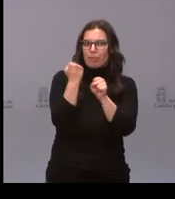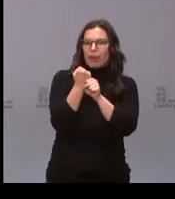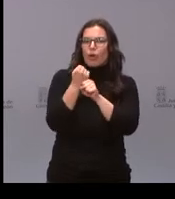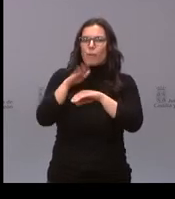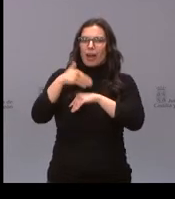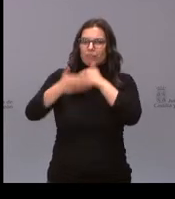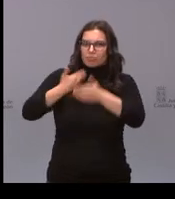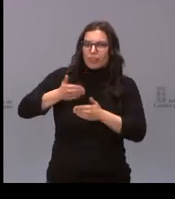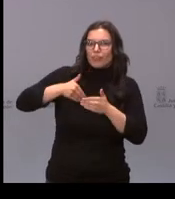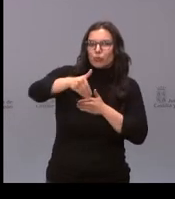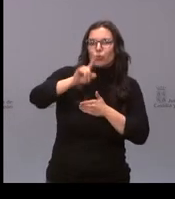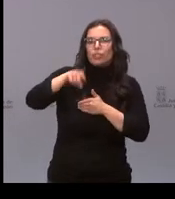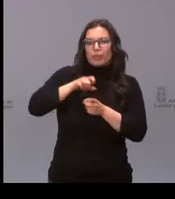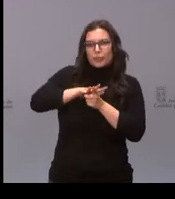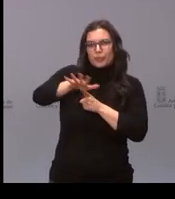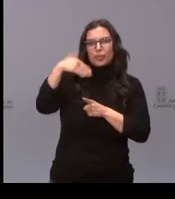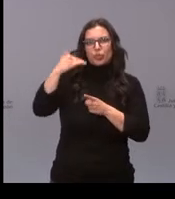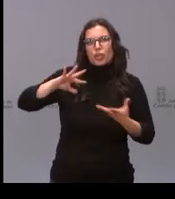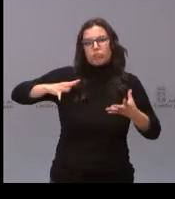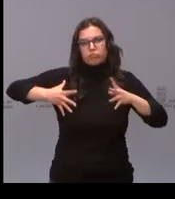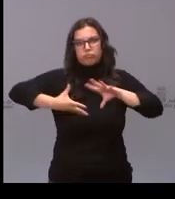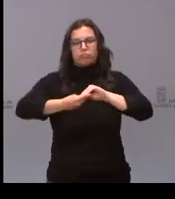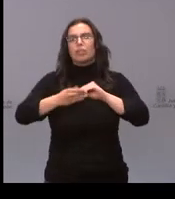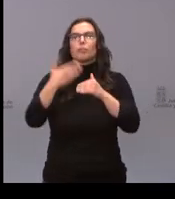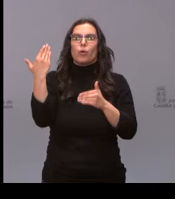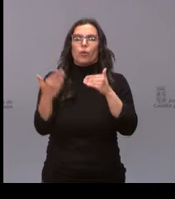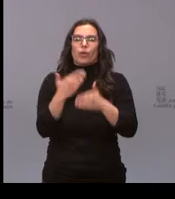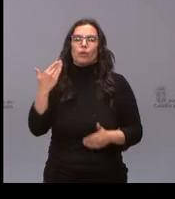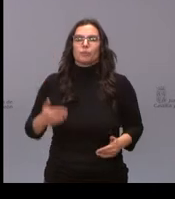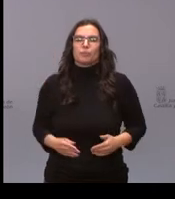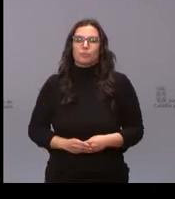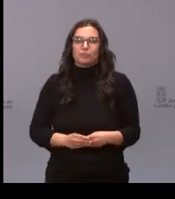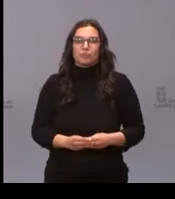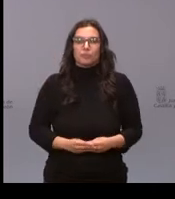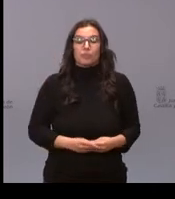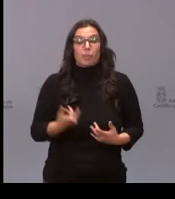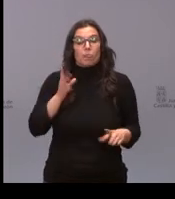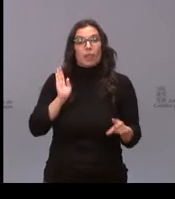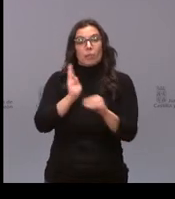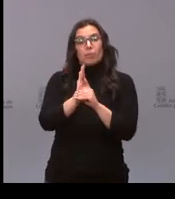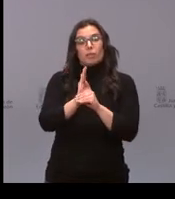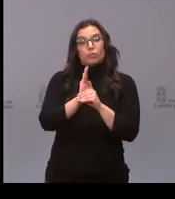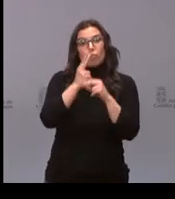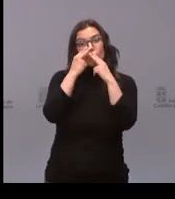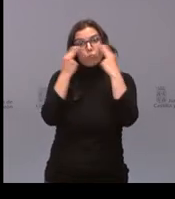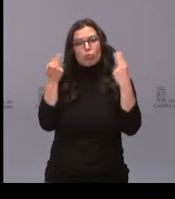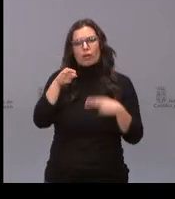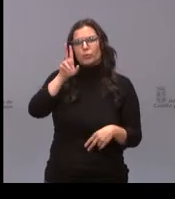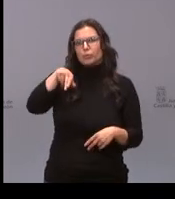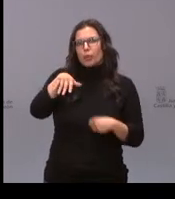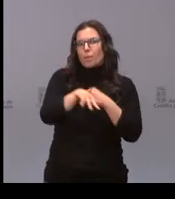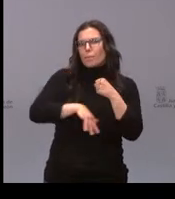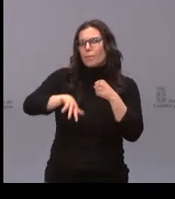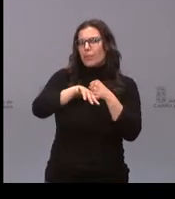la modernización de Soria en este parque. Esas inversiones públicas son la base para